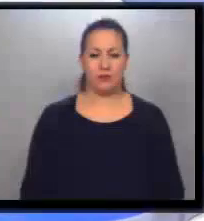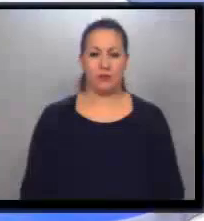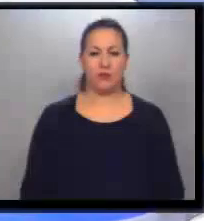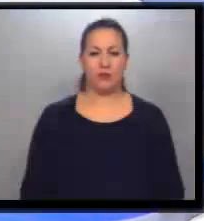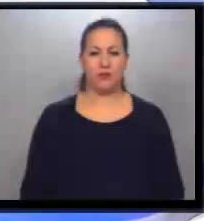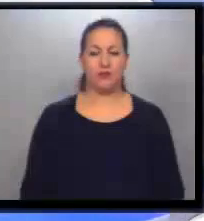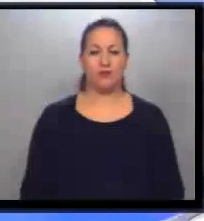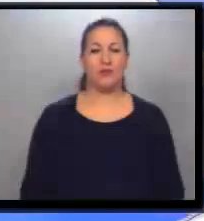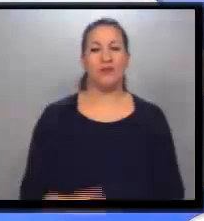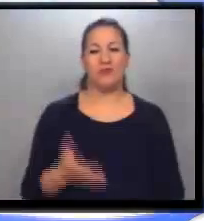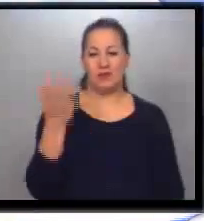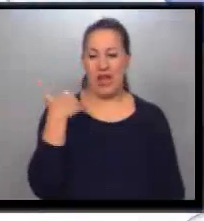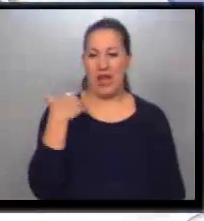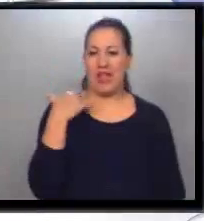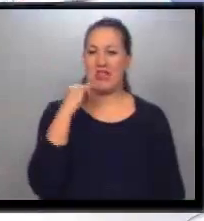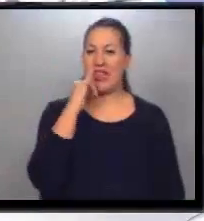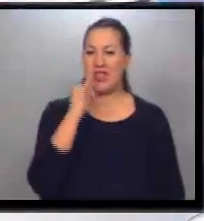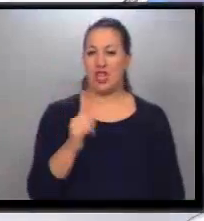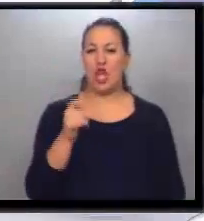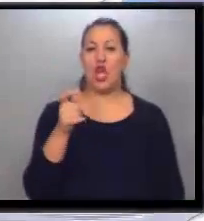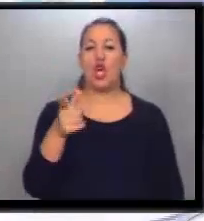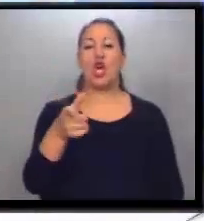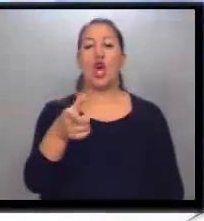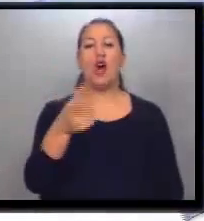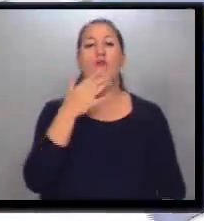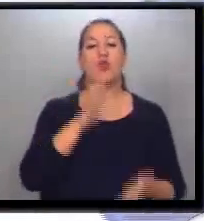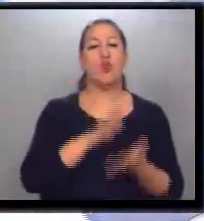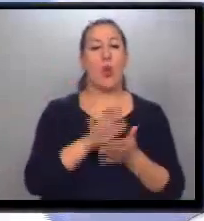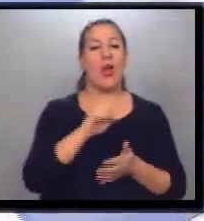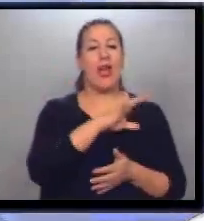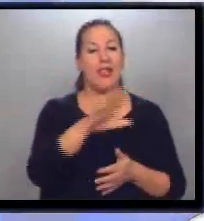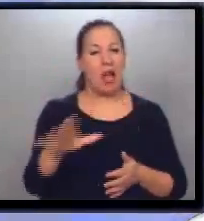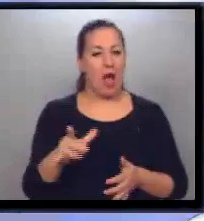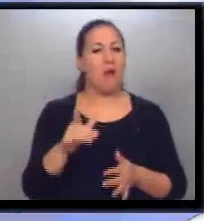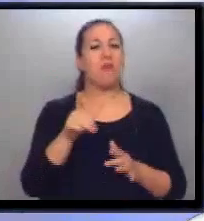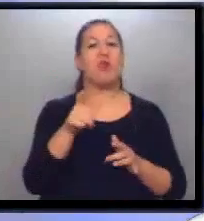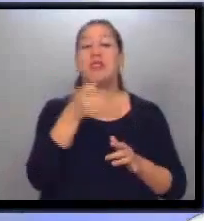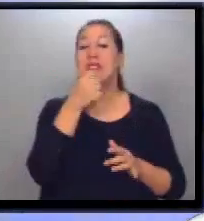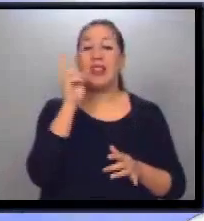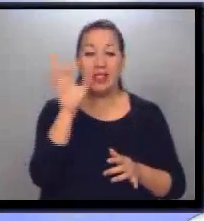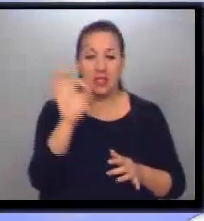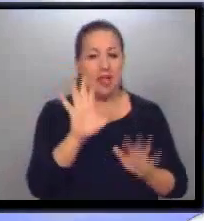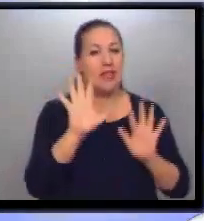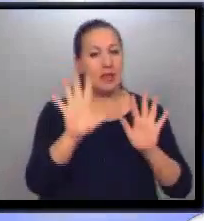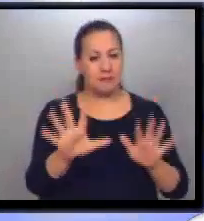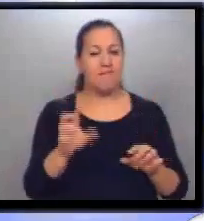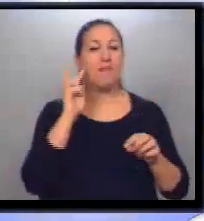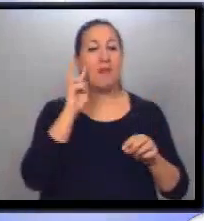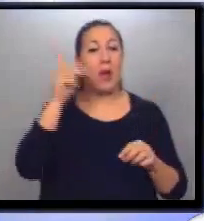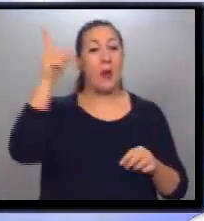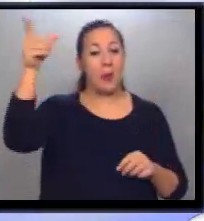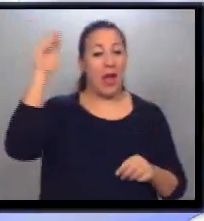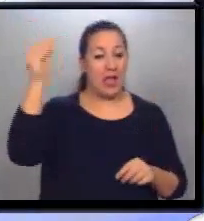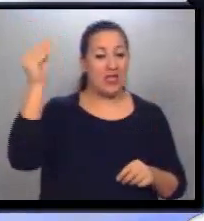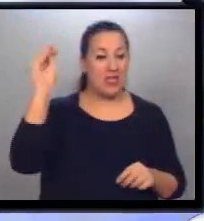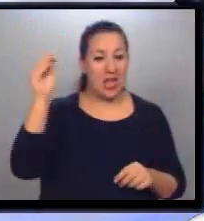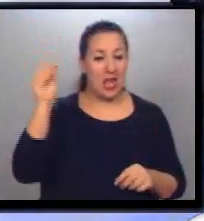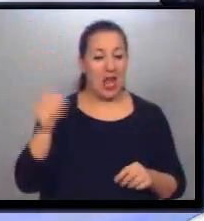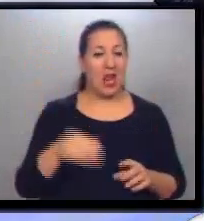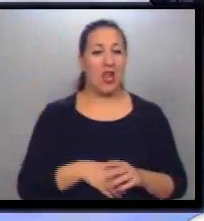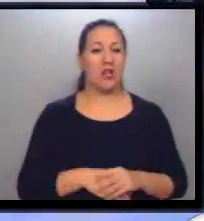Y algo había adelantado hace un ratito, Claudio, pero si no lo escuchaste, quédate ahí. Deja lo que estás haciendo porque se viene en Brasil, Romy.